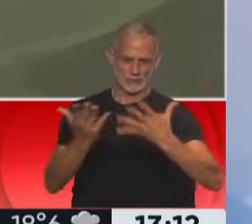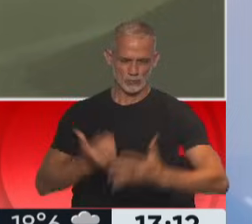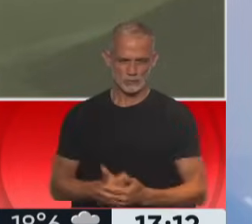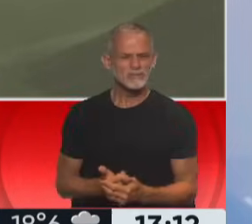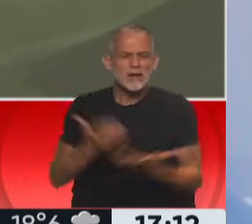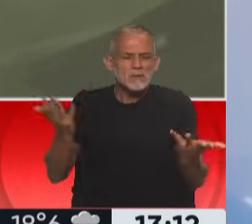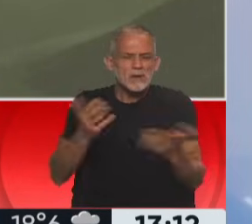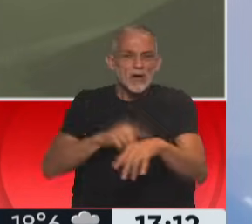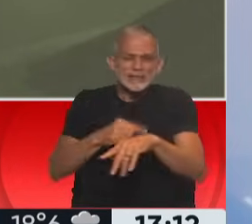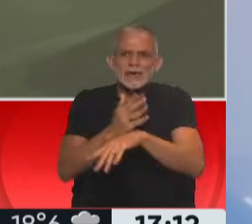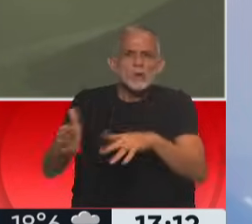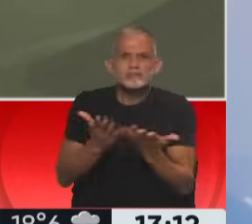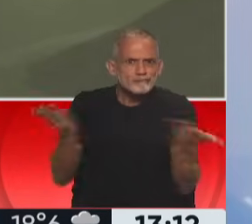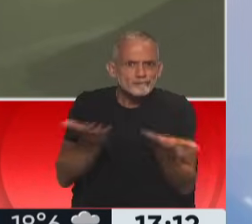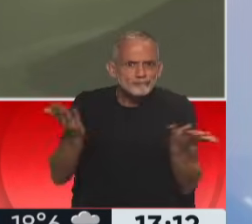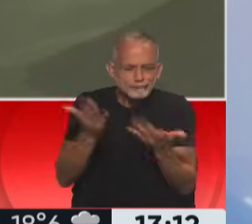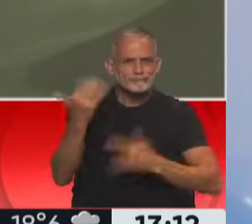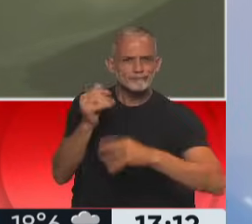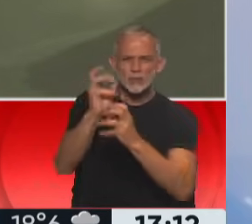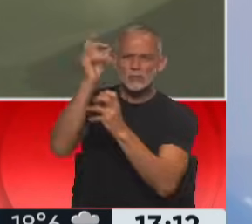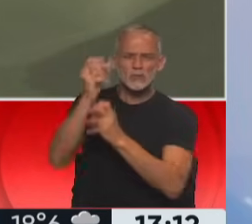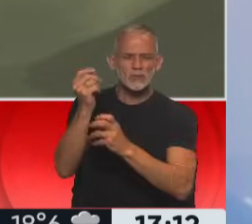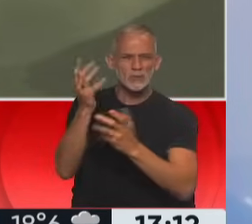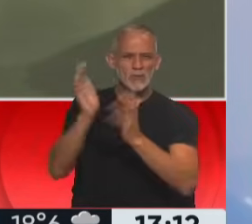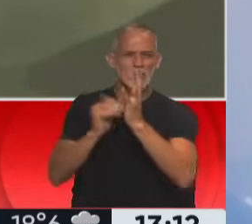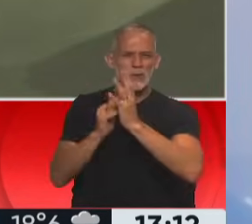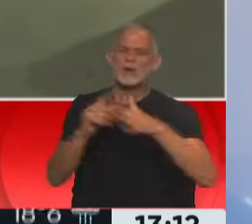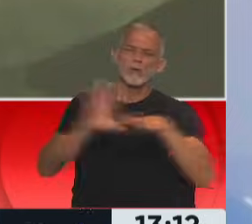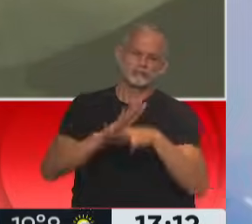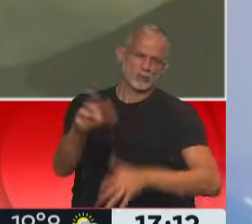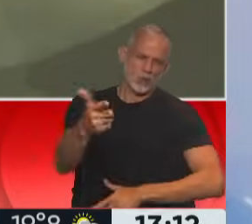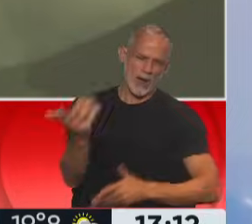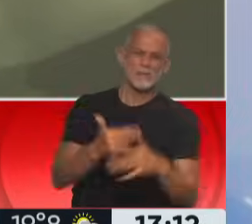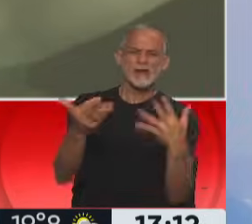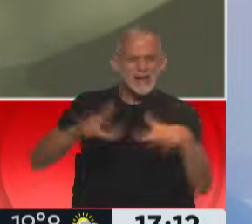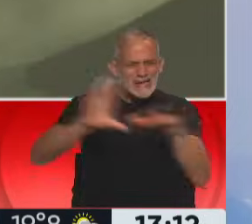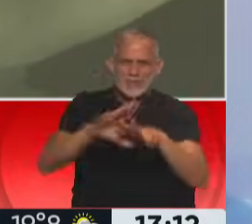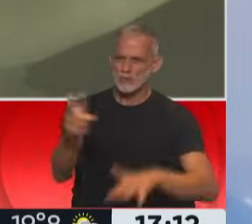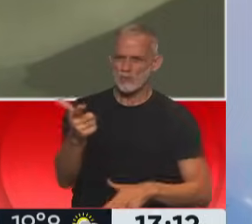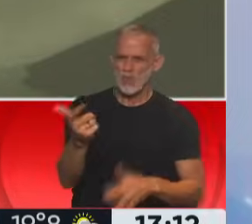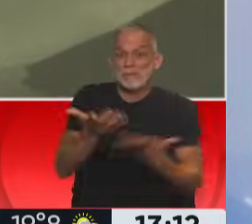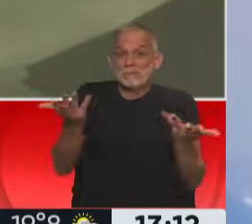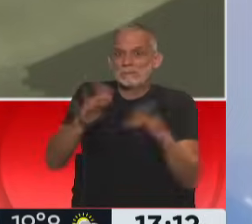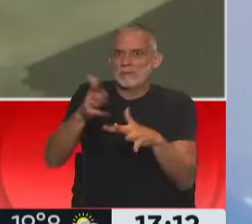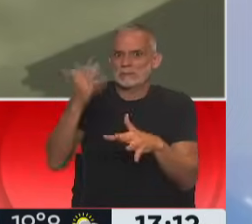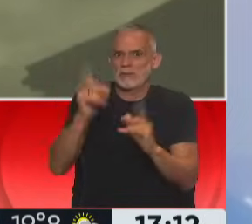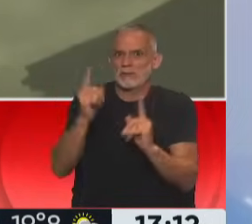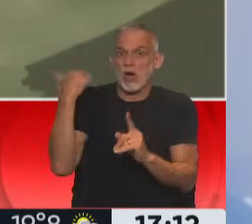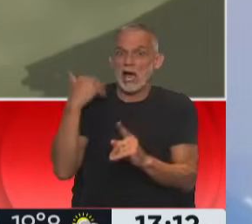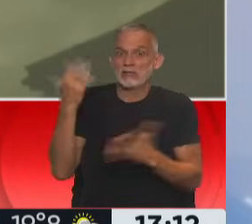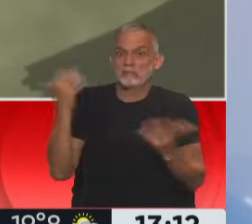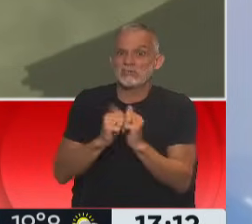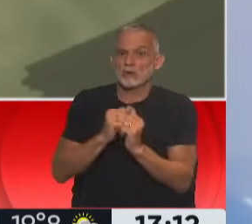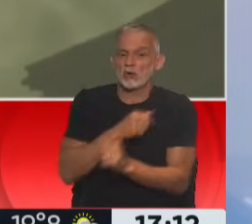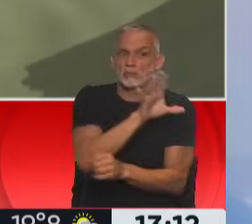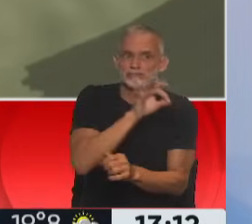ver, ¿cuánto pasa? ¿Cuánto tiempo pasa? Te decíamos algunos datos, no es una ciencia exacta, no es matemático, es simplemente recoger lo que la